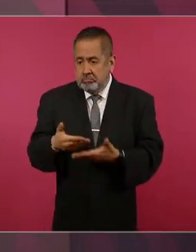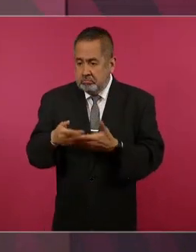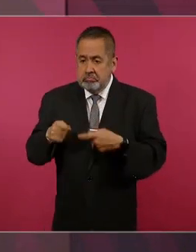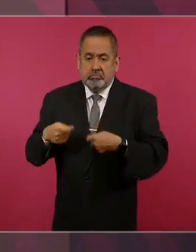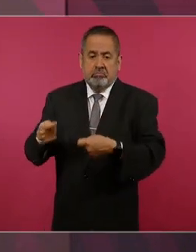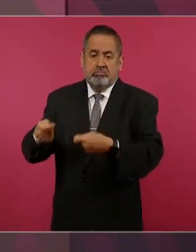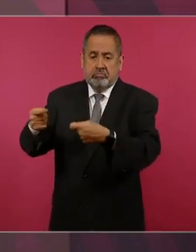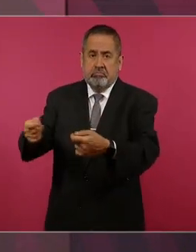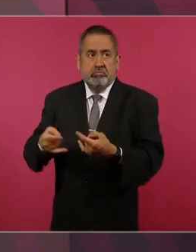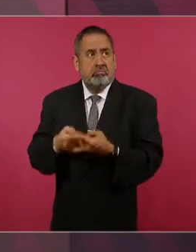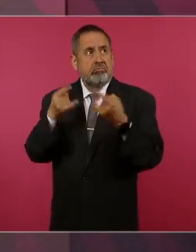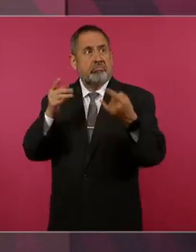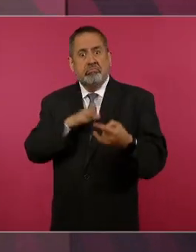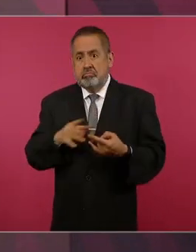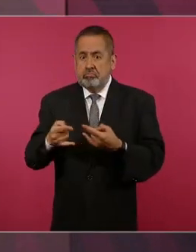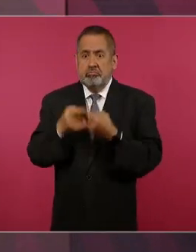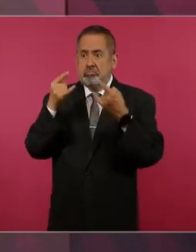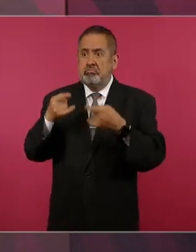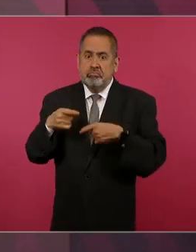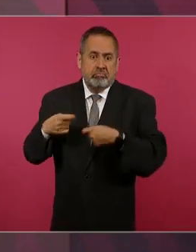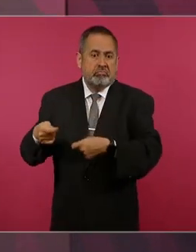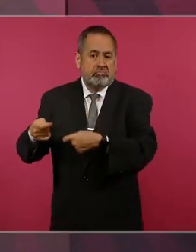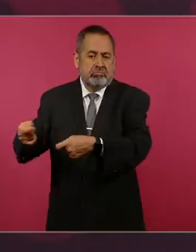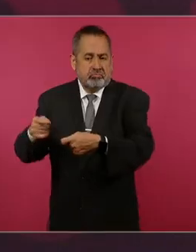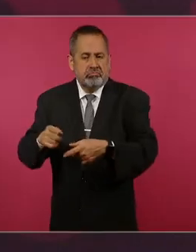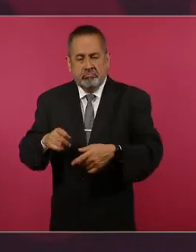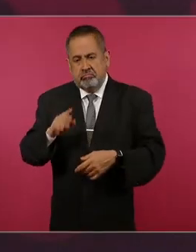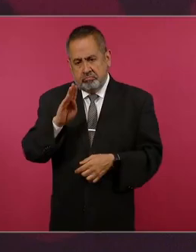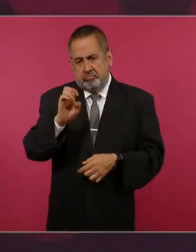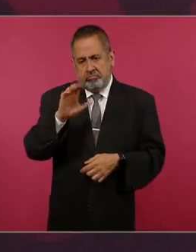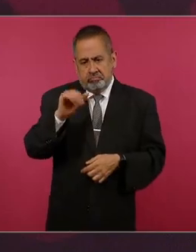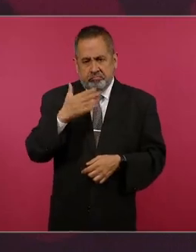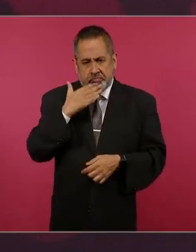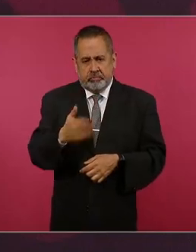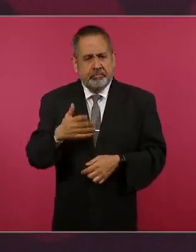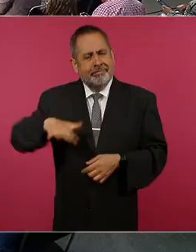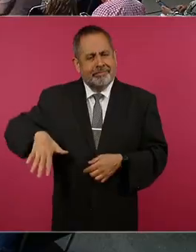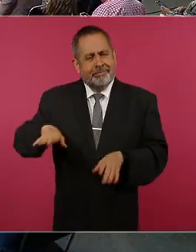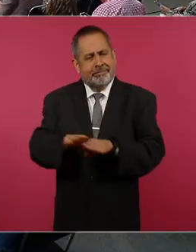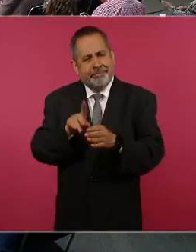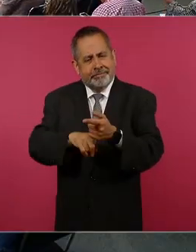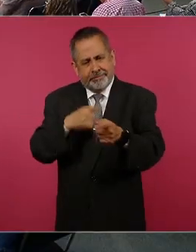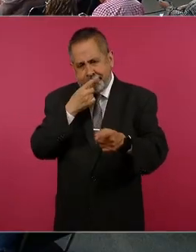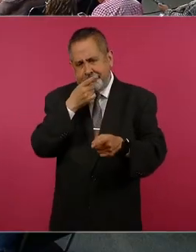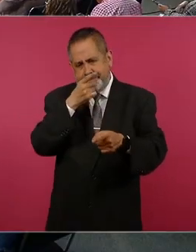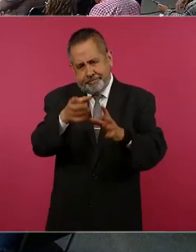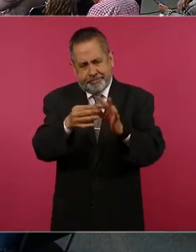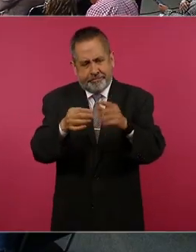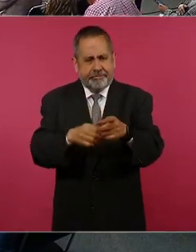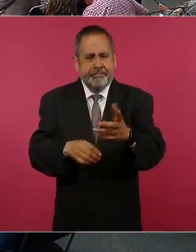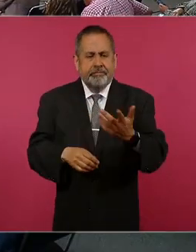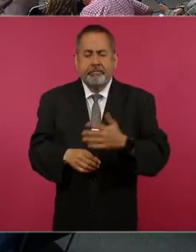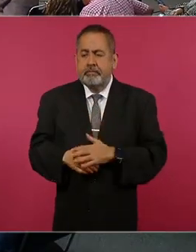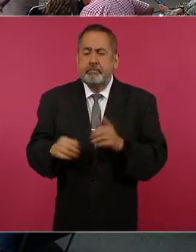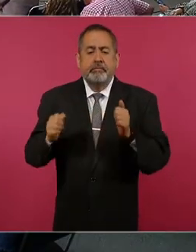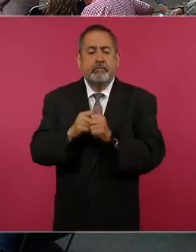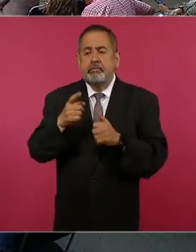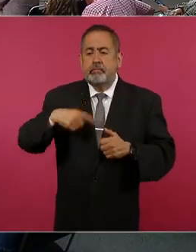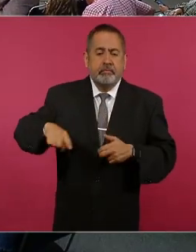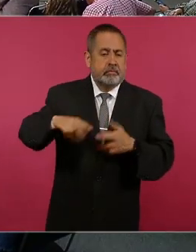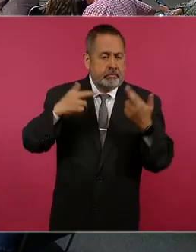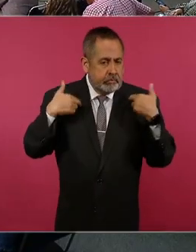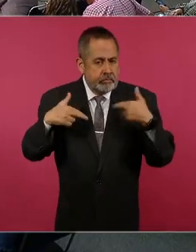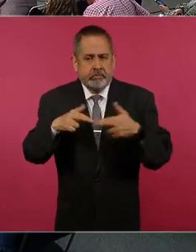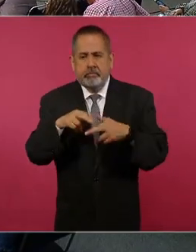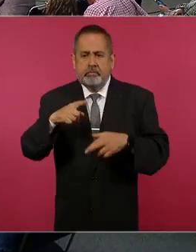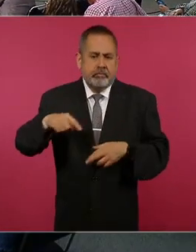entregado tantas becas. Y además, como tú lo estás planteando, con las maestras, con